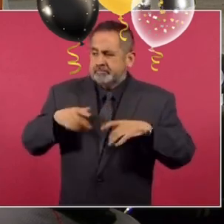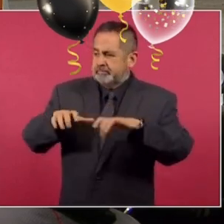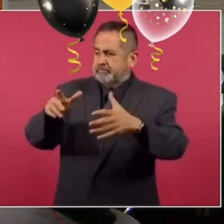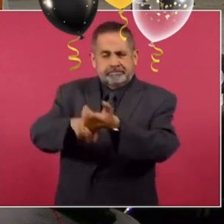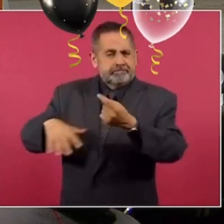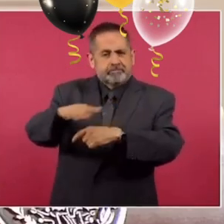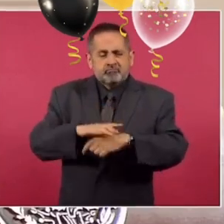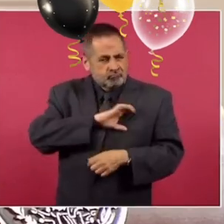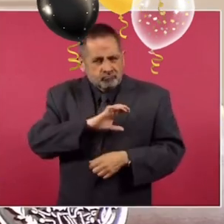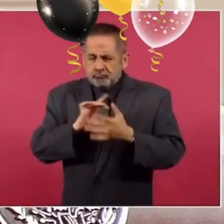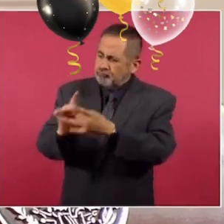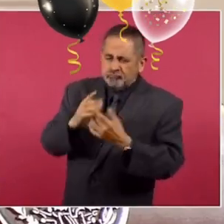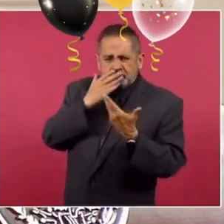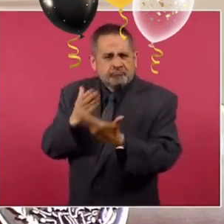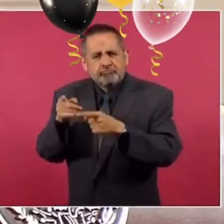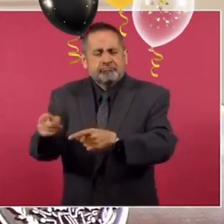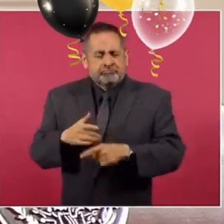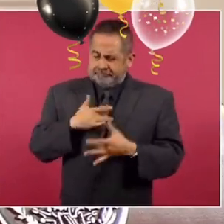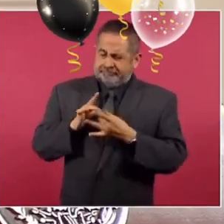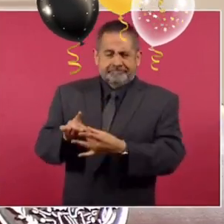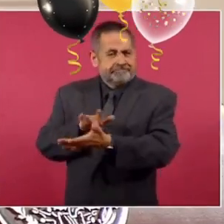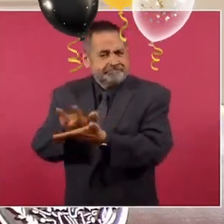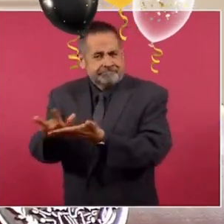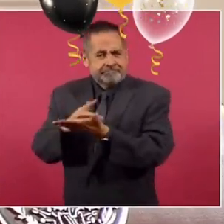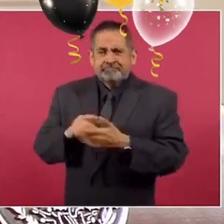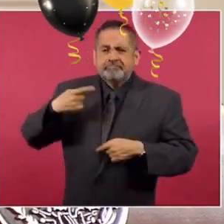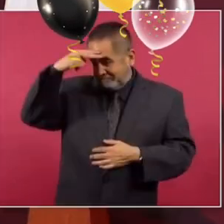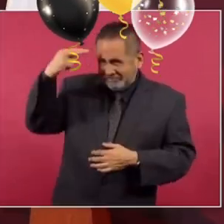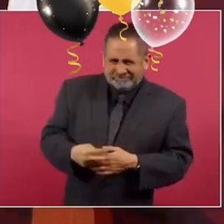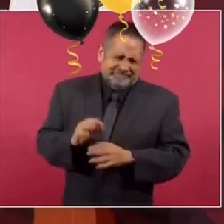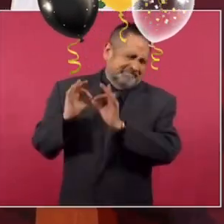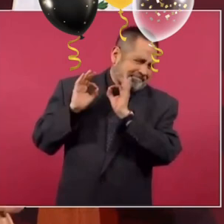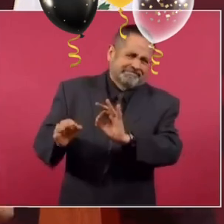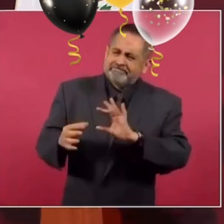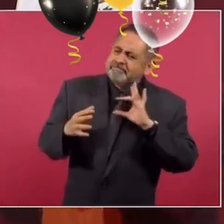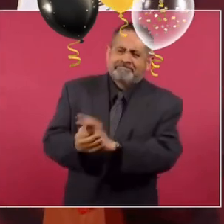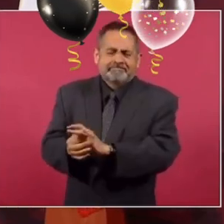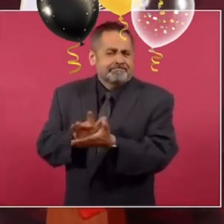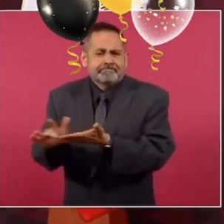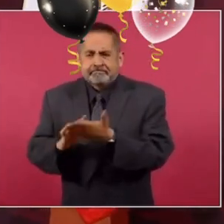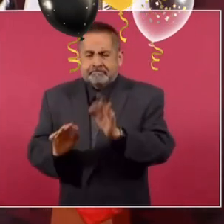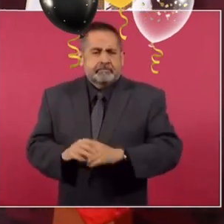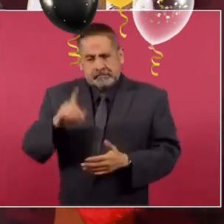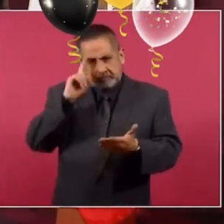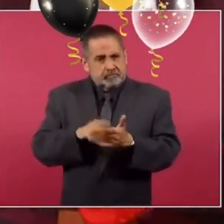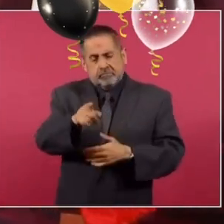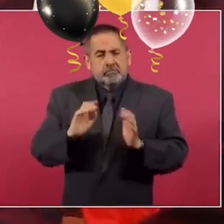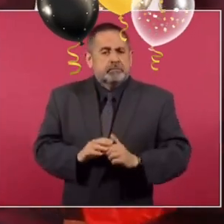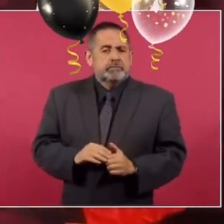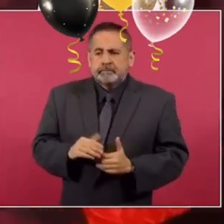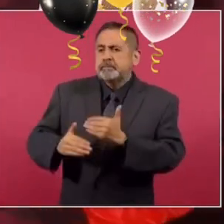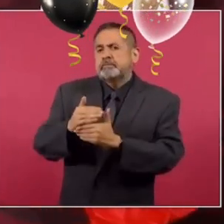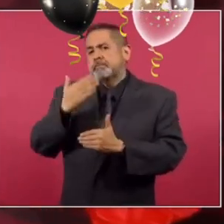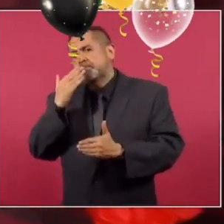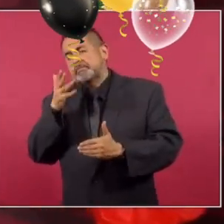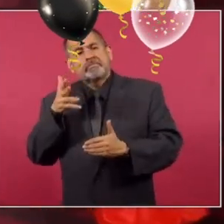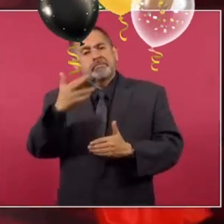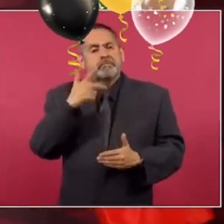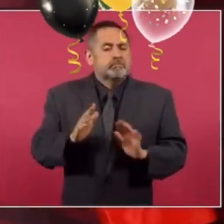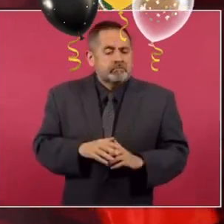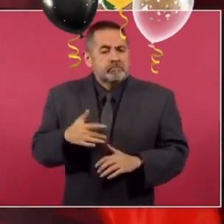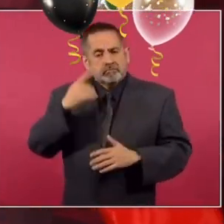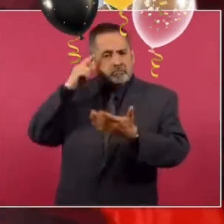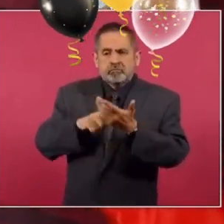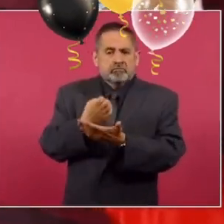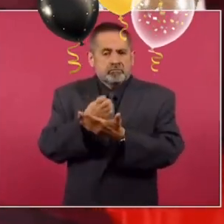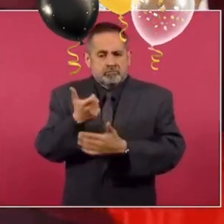pueblo fraterno, solidario, trabajador. Por eso creo que vamos a salir adelante, que se va a